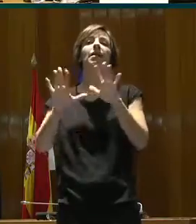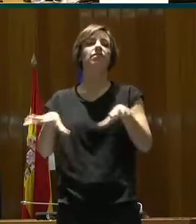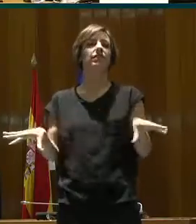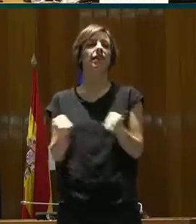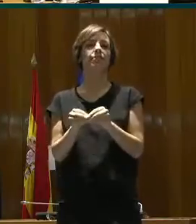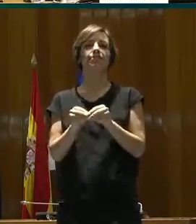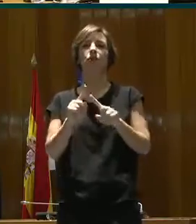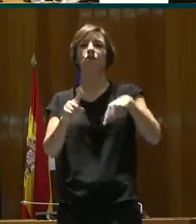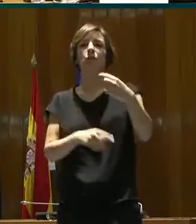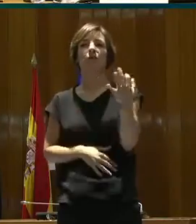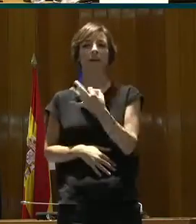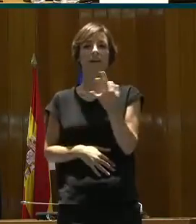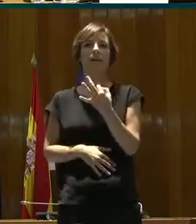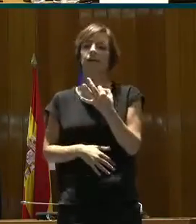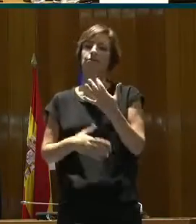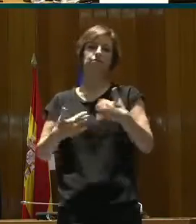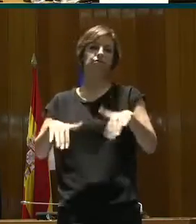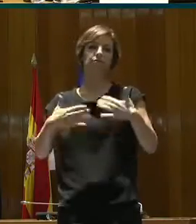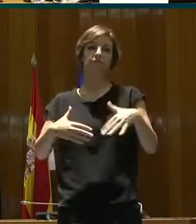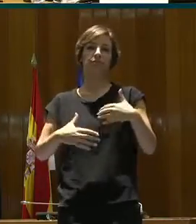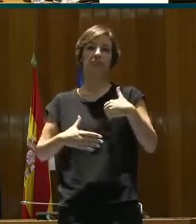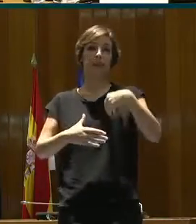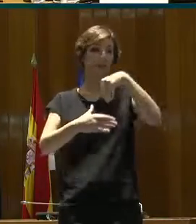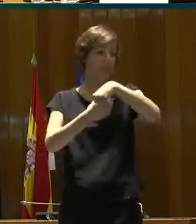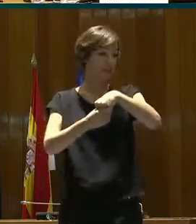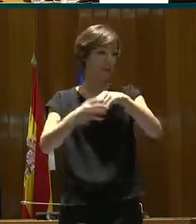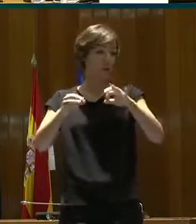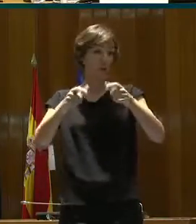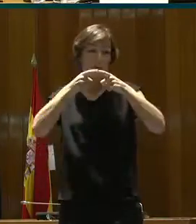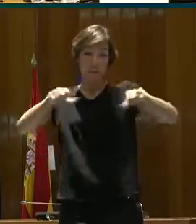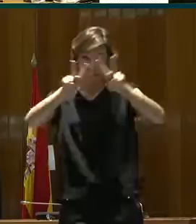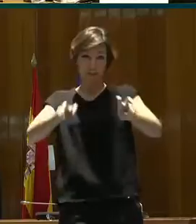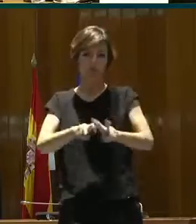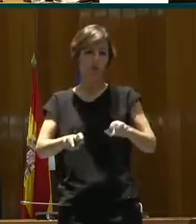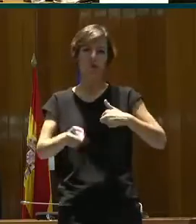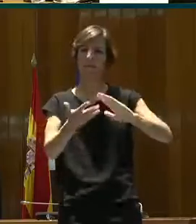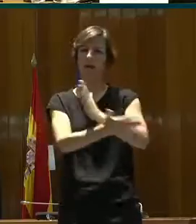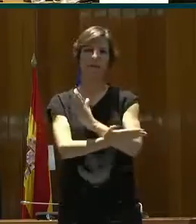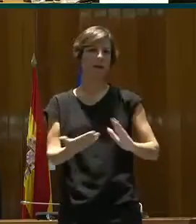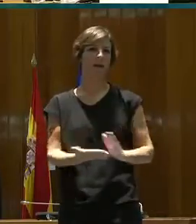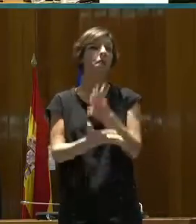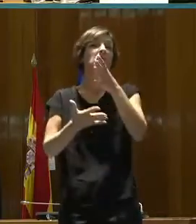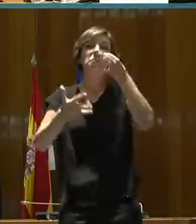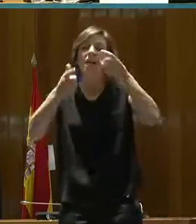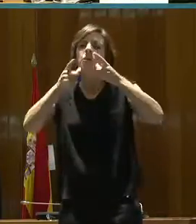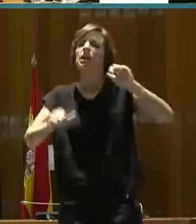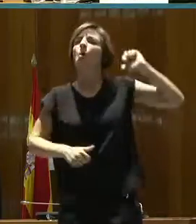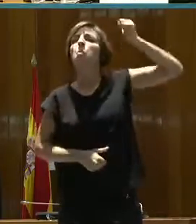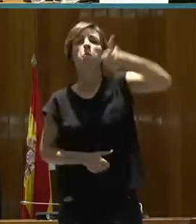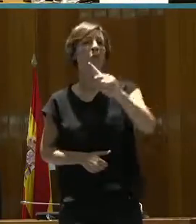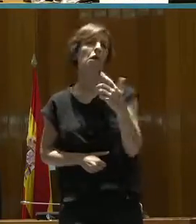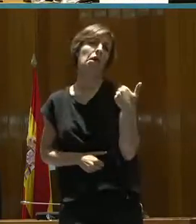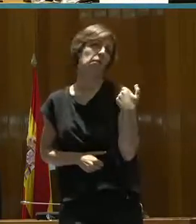supone un sesgo muy claro dentro de la disciplina de la lingüística. La lingüística, que es una ciencia relativamente joven, se ha fundamentado sobre